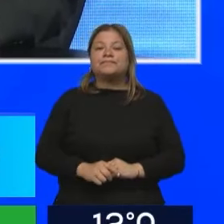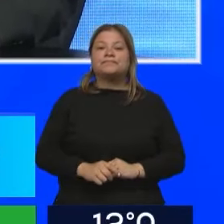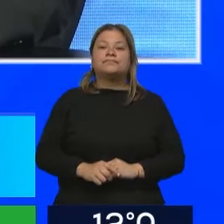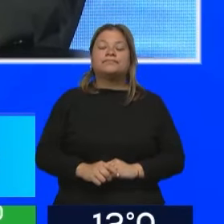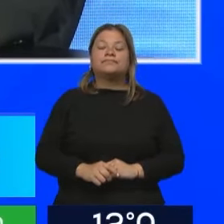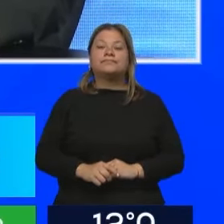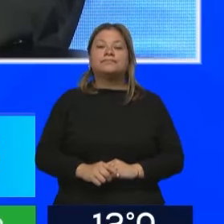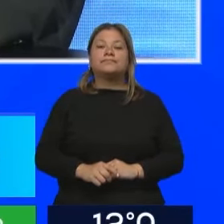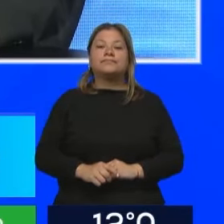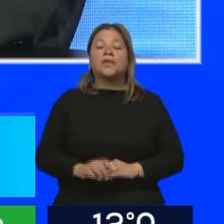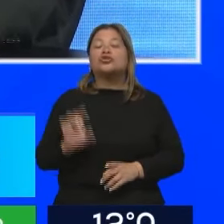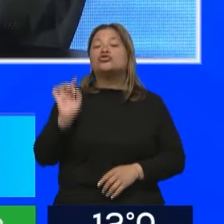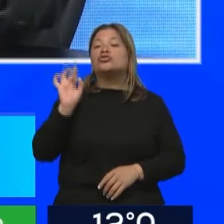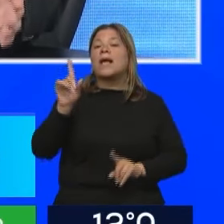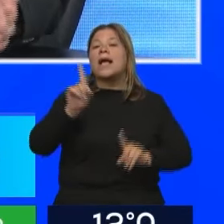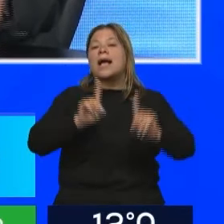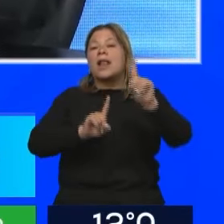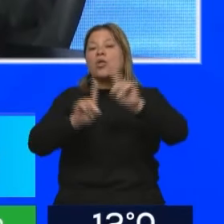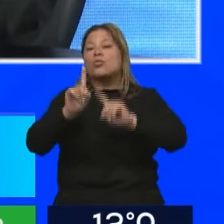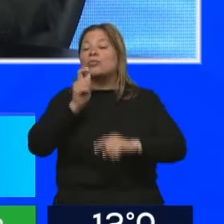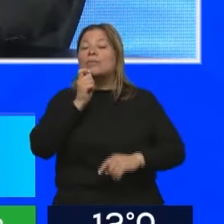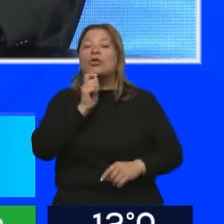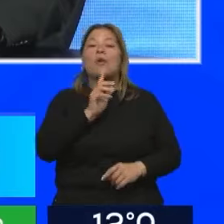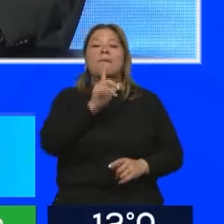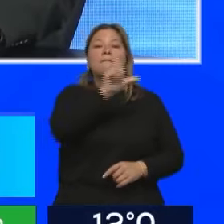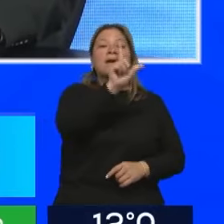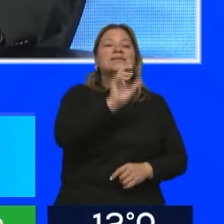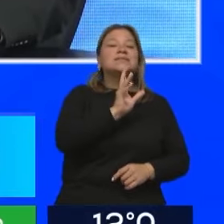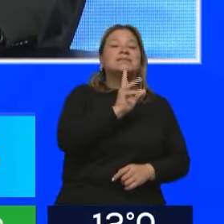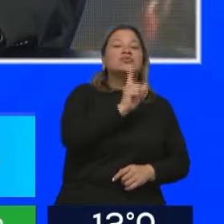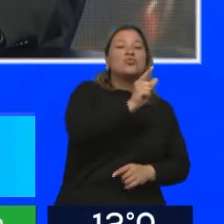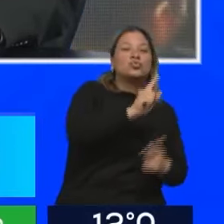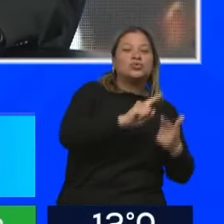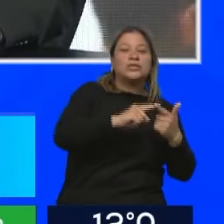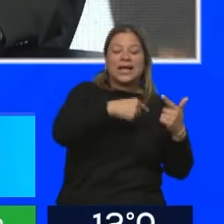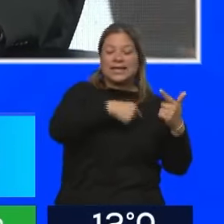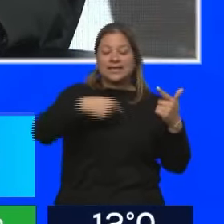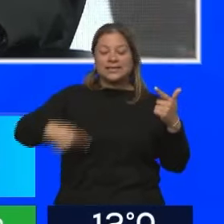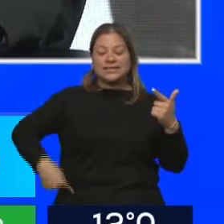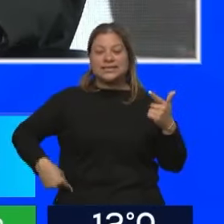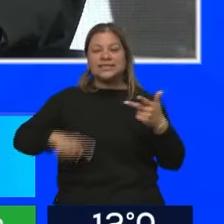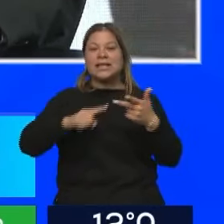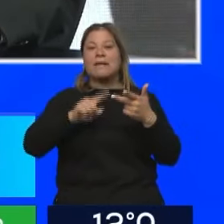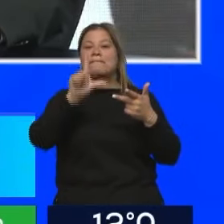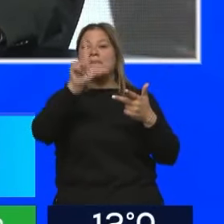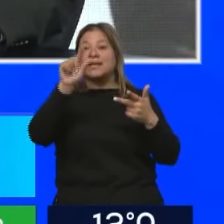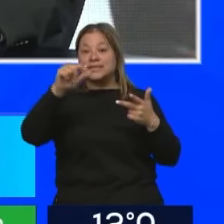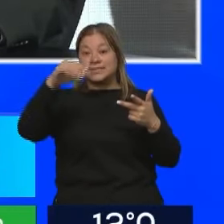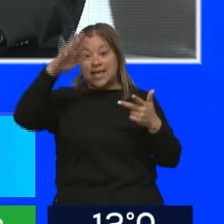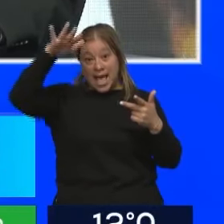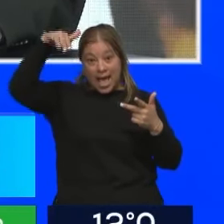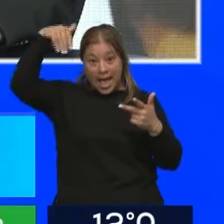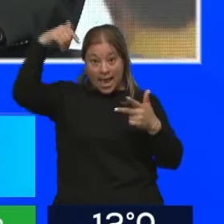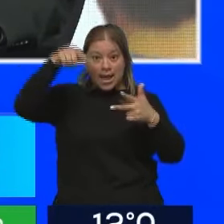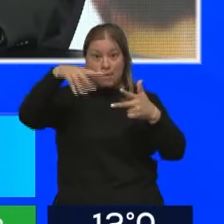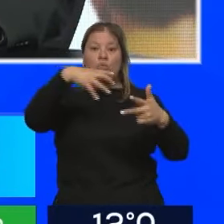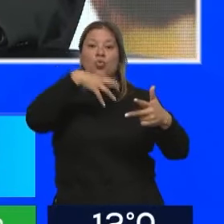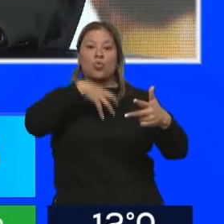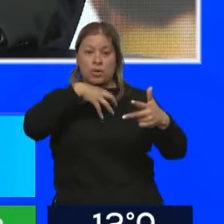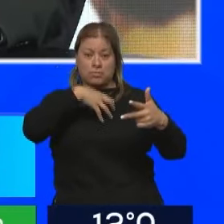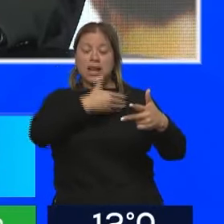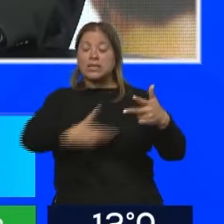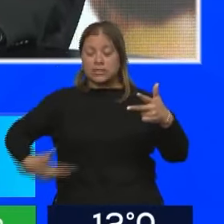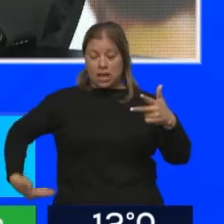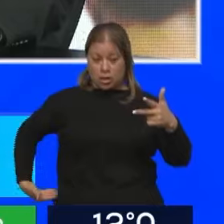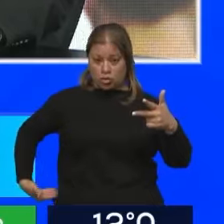los estados, salvo algunos, Rusia, China y también los países árabes. El resto del planeta, todas las aerolíneas,